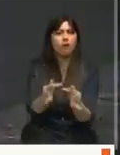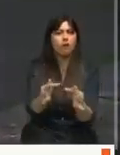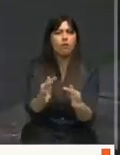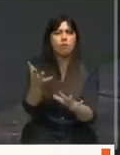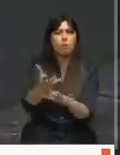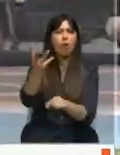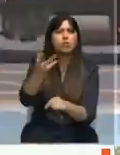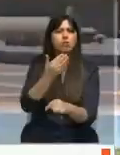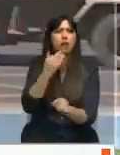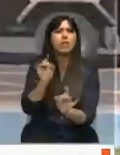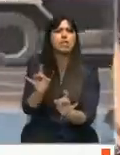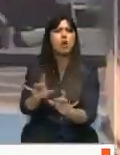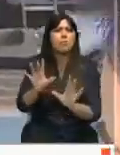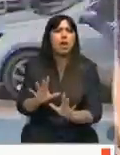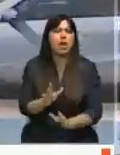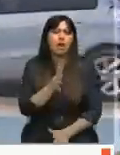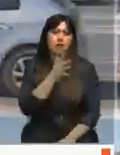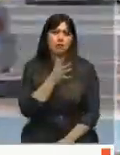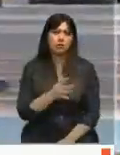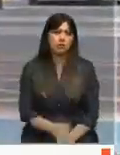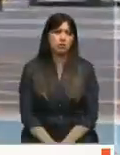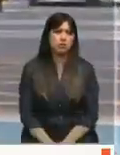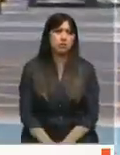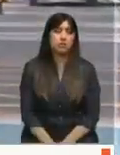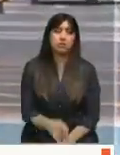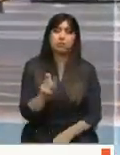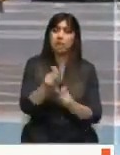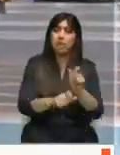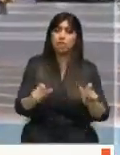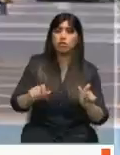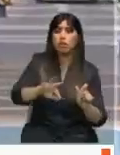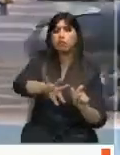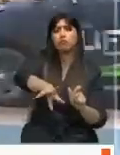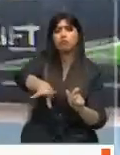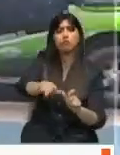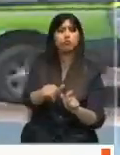sorpresa. ¿Qué se debe este interés de los delincuentes de ahora robar scooter?